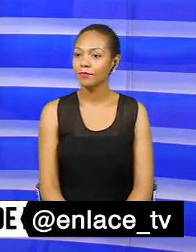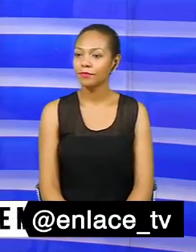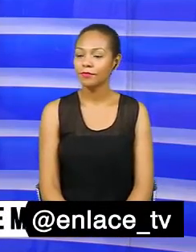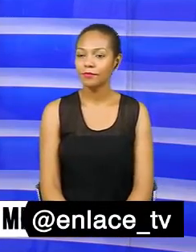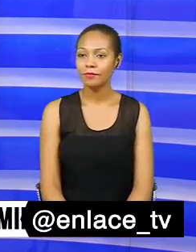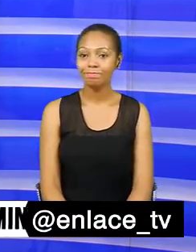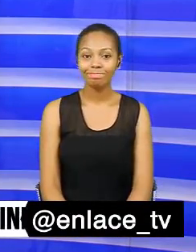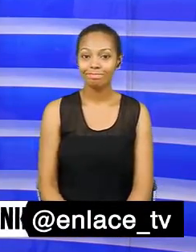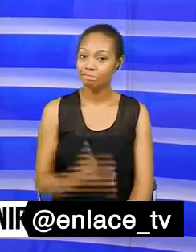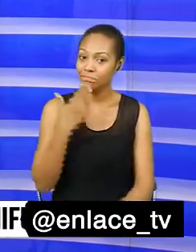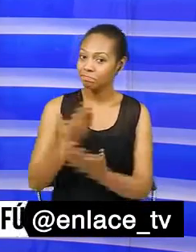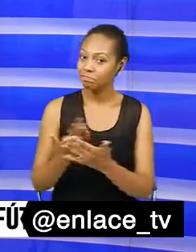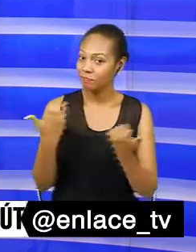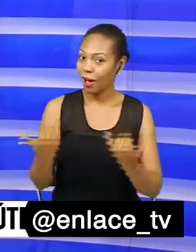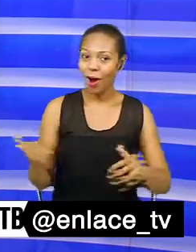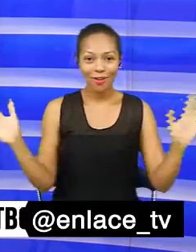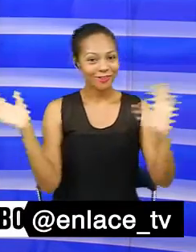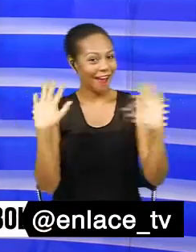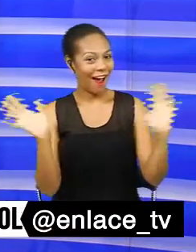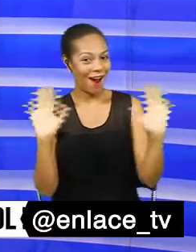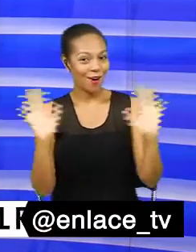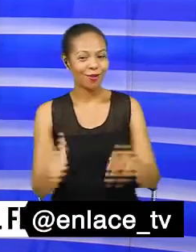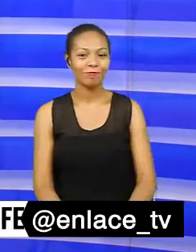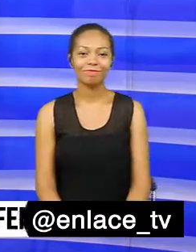Gracias, Carol. Yo me despido como siempre. Chao, chao.